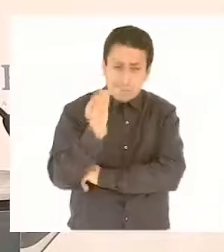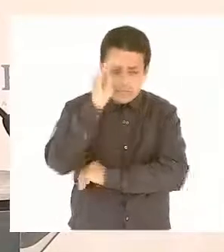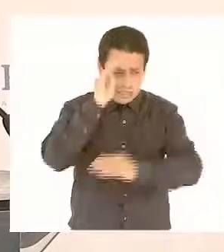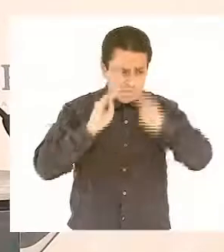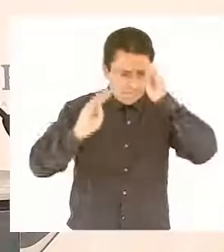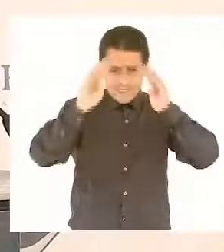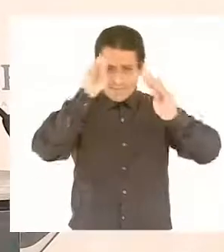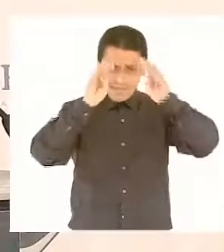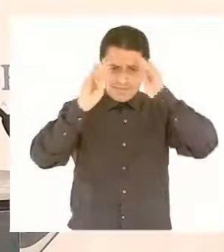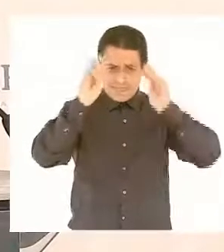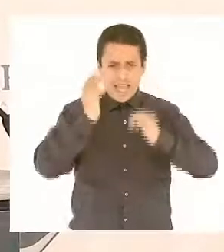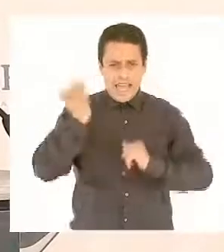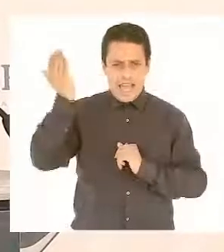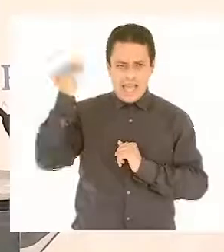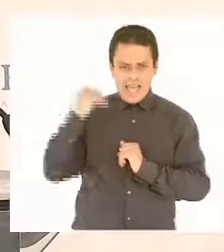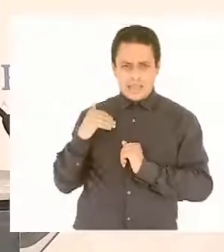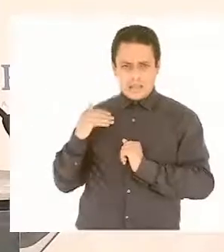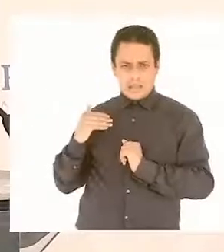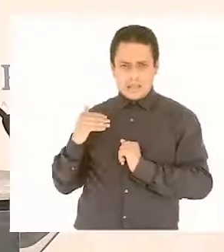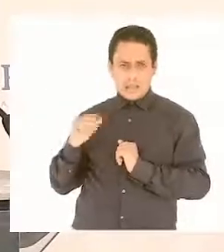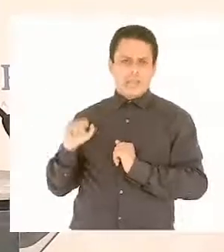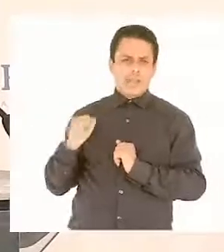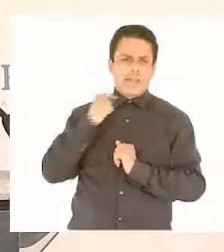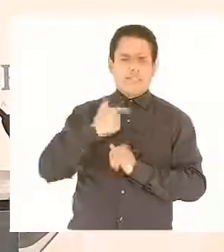En el periodo neoliberal